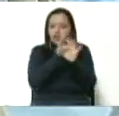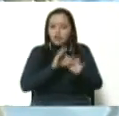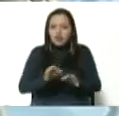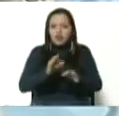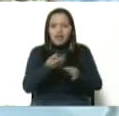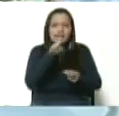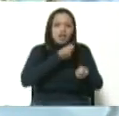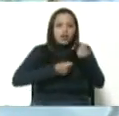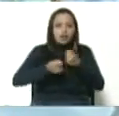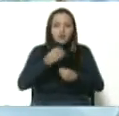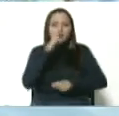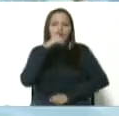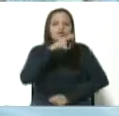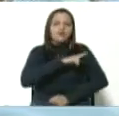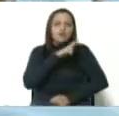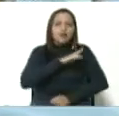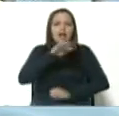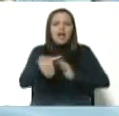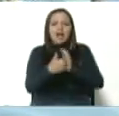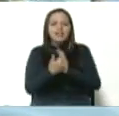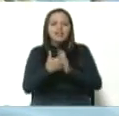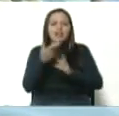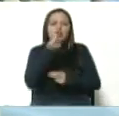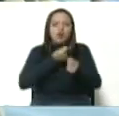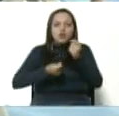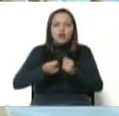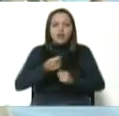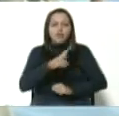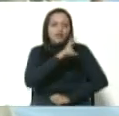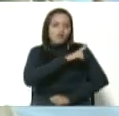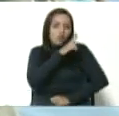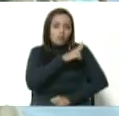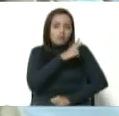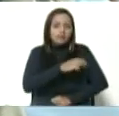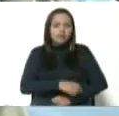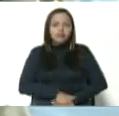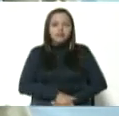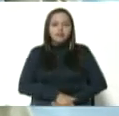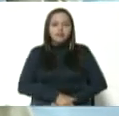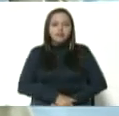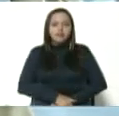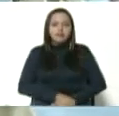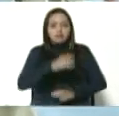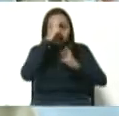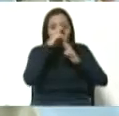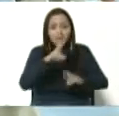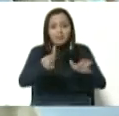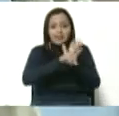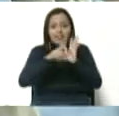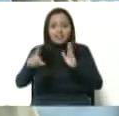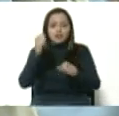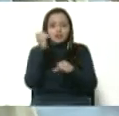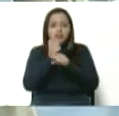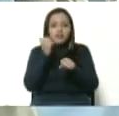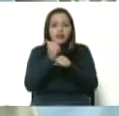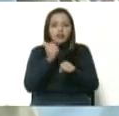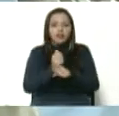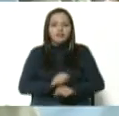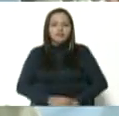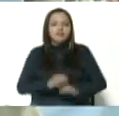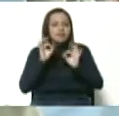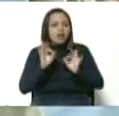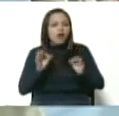economía informal a la economía formal, respetando los derechos fundamentales de los trabajadores y